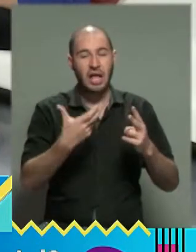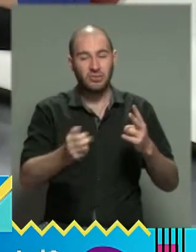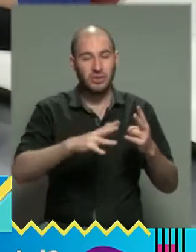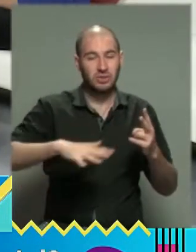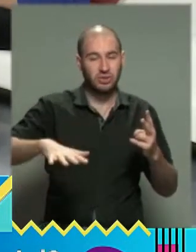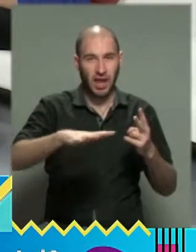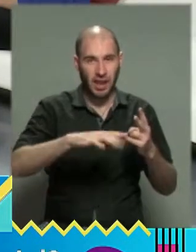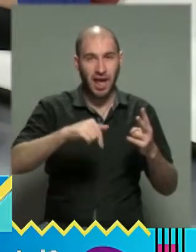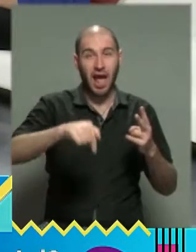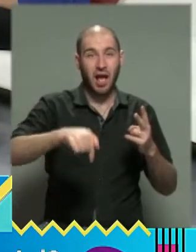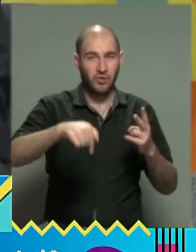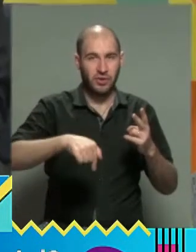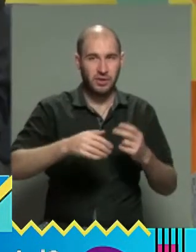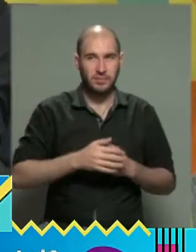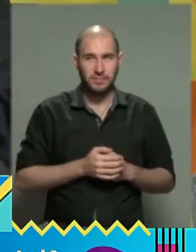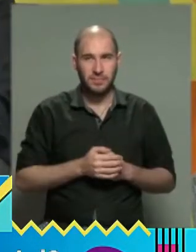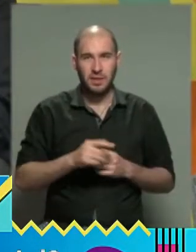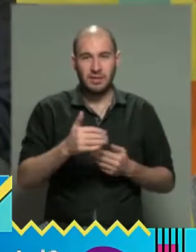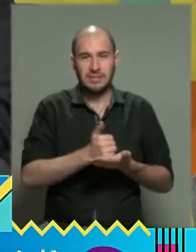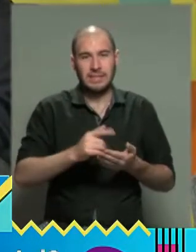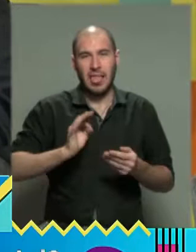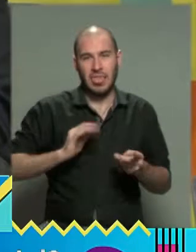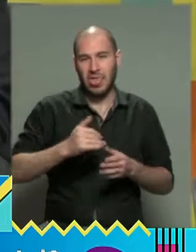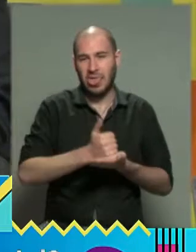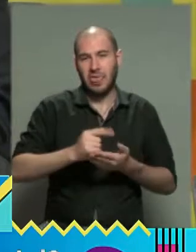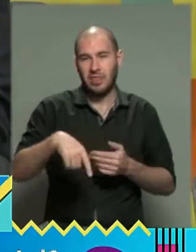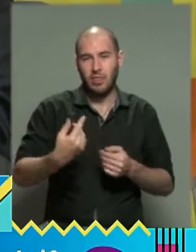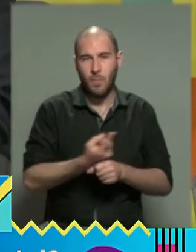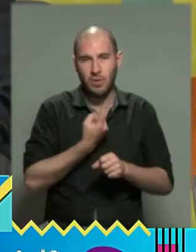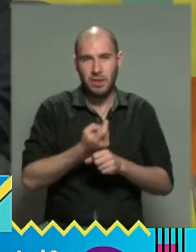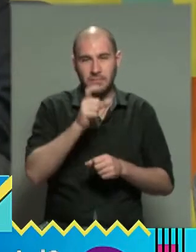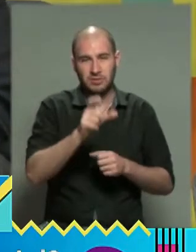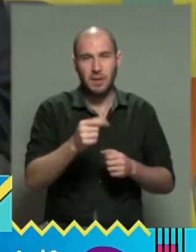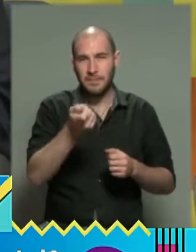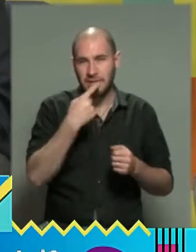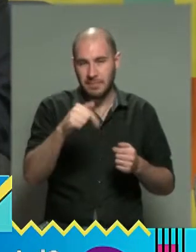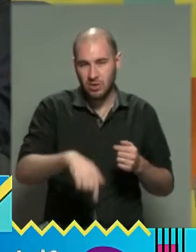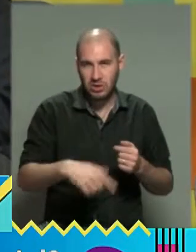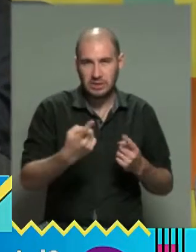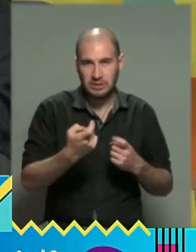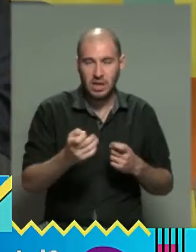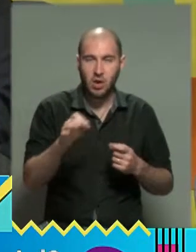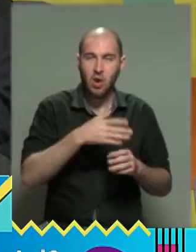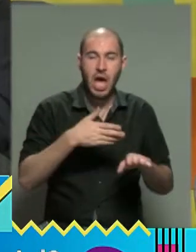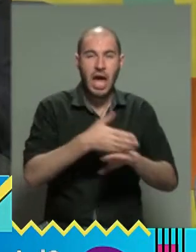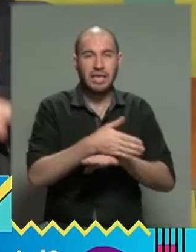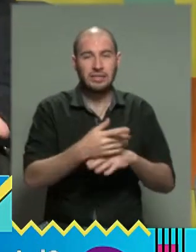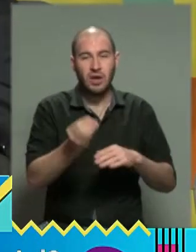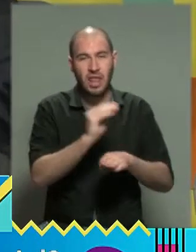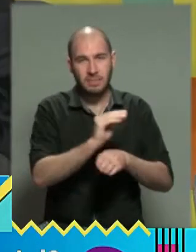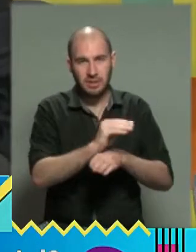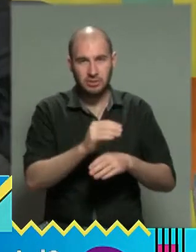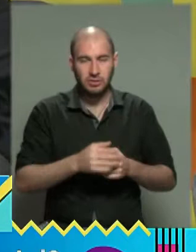social, que es ahora, que no puede esperar años, que es cuando una persona necesita el medicamento o el acceso a la